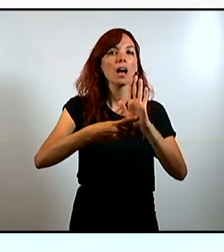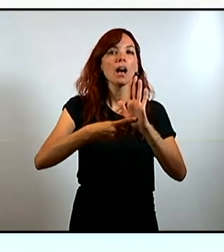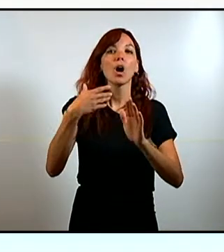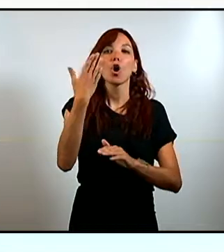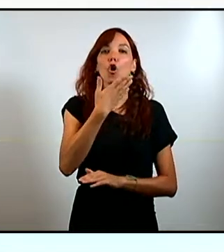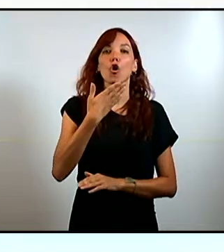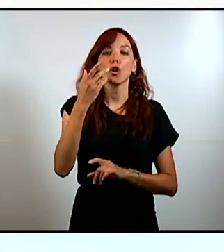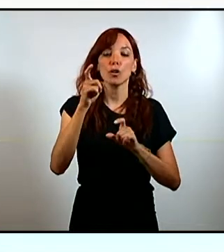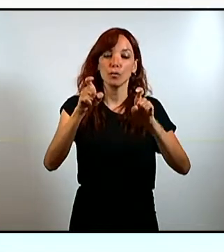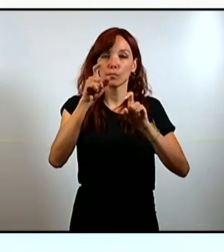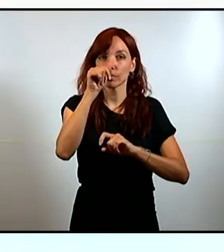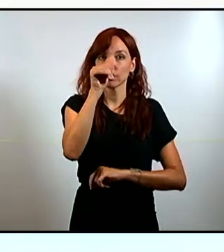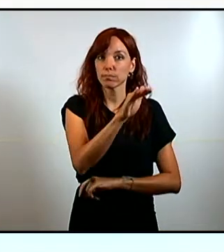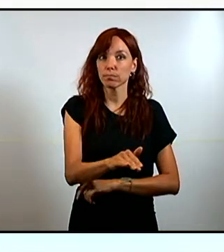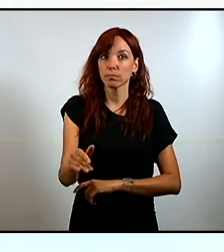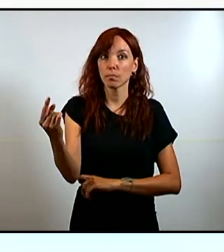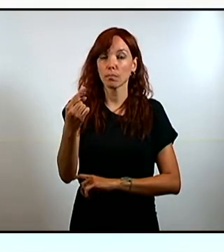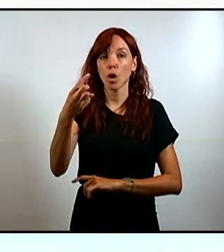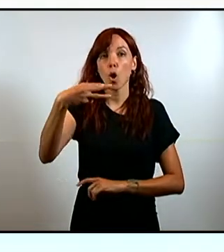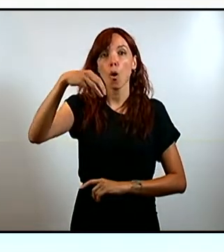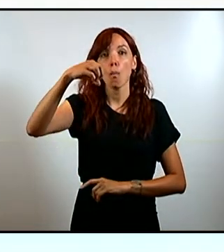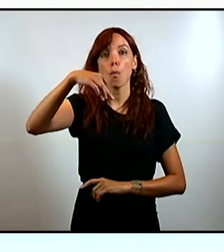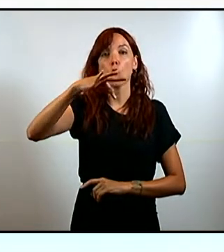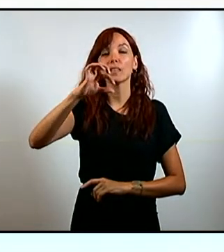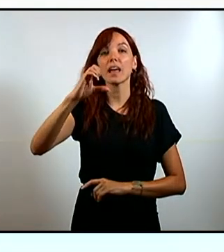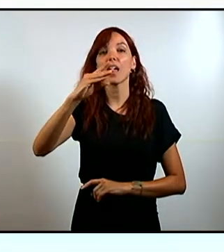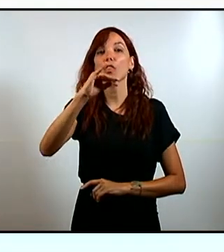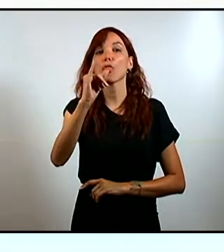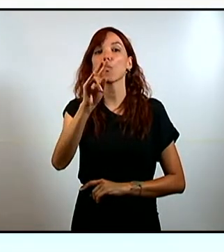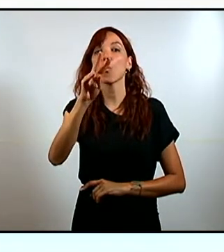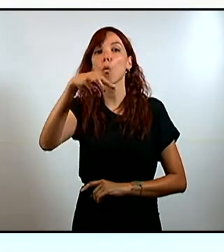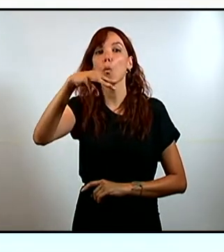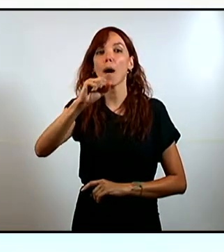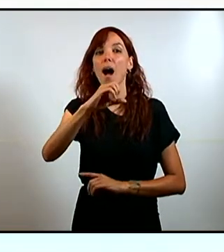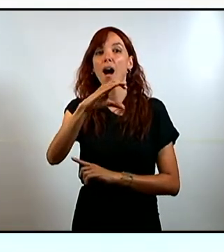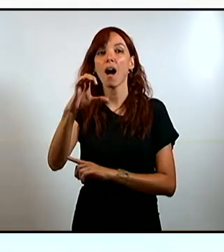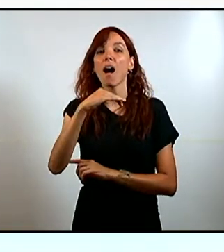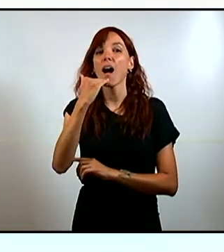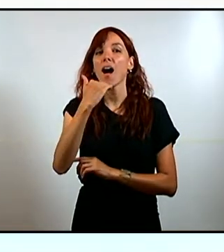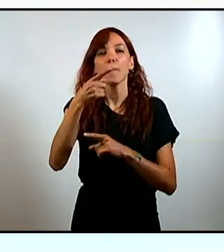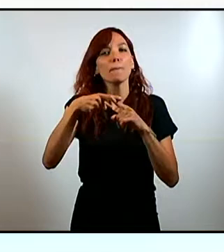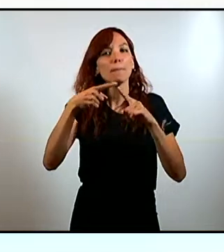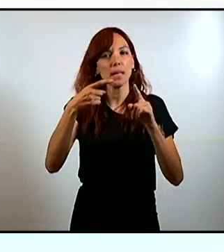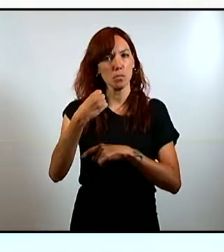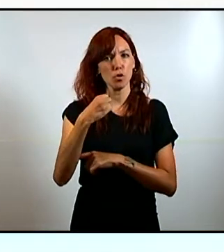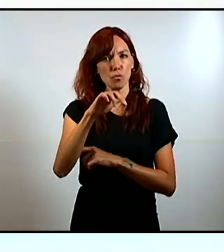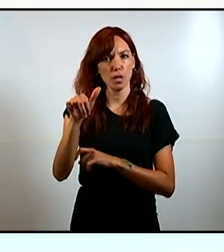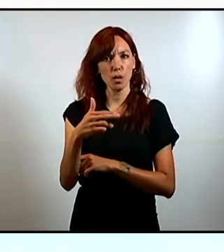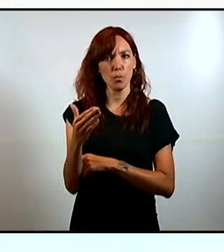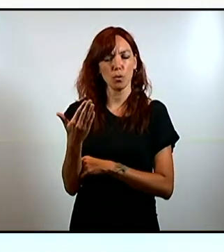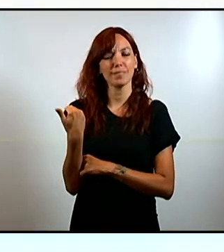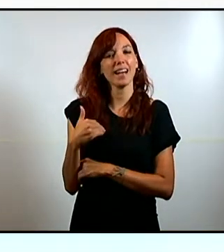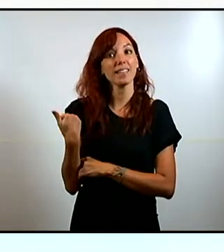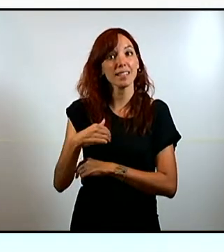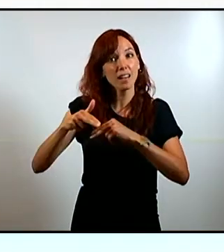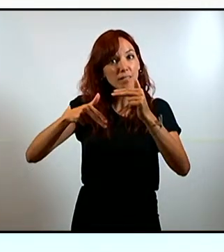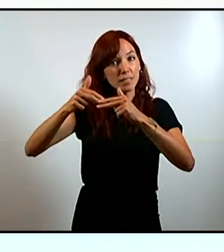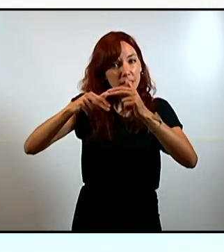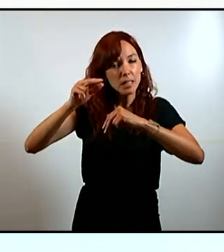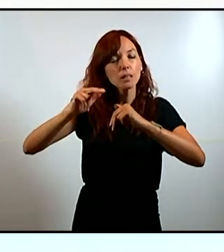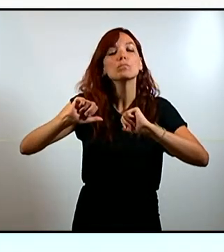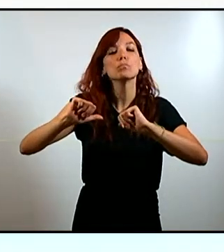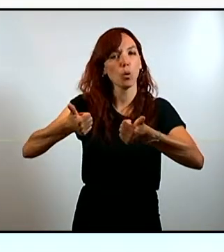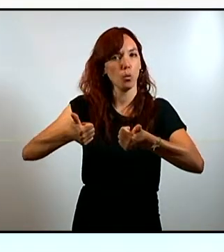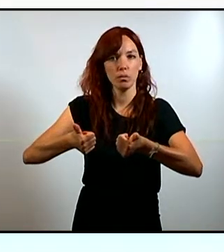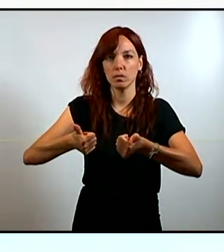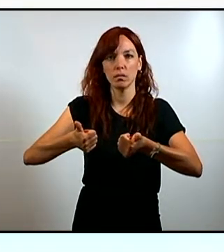Educación Infantil y Primaria de Moctezuma en Cáceres por un valor de casi medio millón de euros, que ya está en curso, y asimismo va a iniciar de